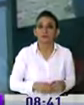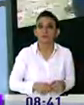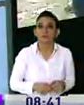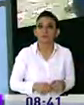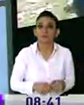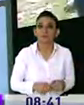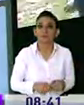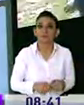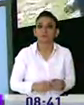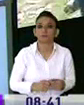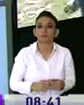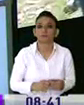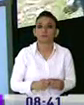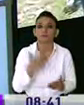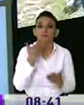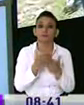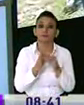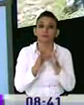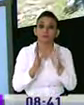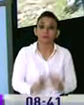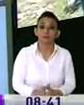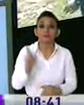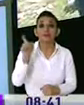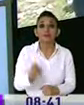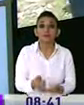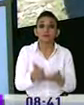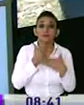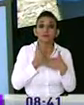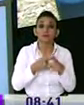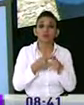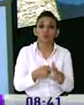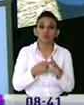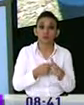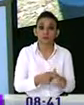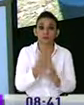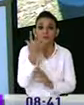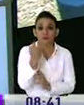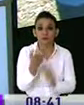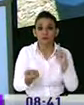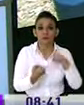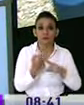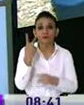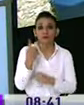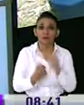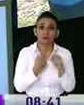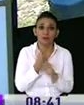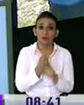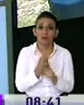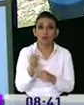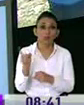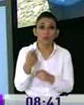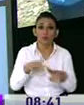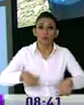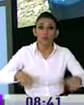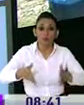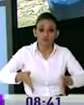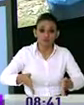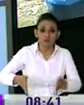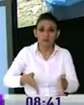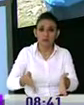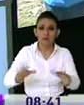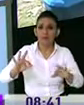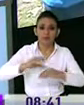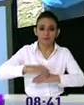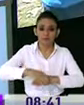Gracias, Andreita. Pedido que necesitan la ayuda urgente. Ya lo saben, 15, 20 años aproximadamente es el único sector donde no está